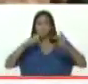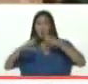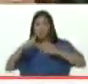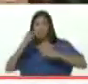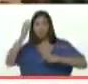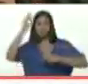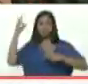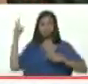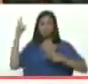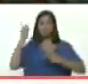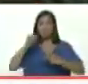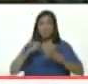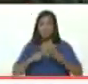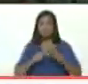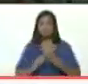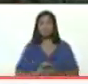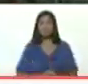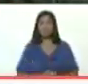ideológica.